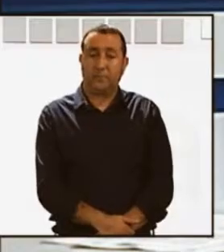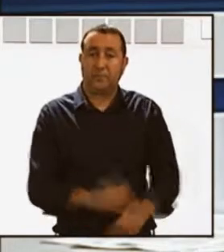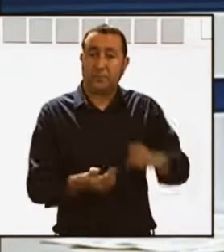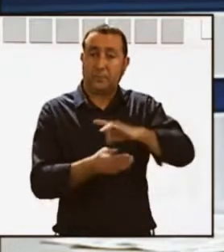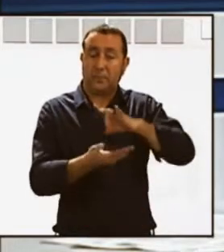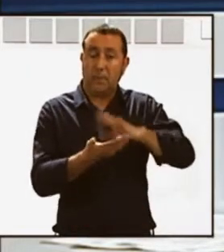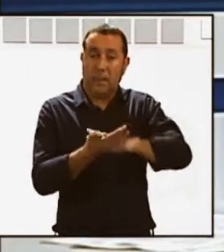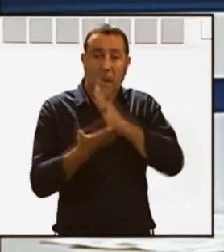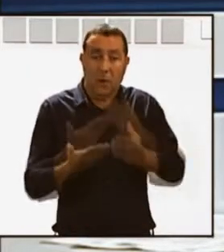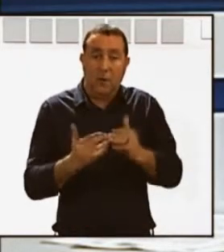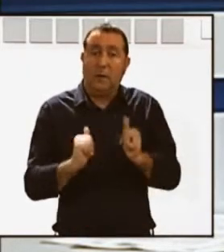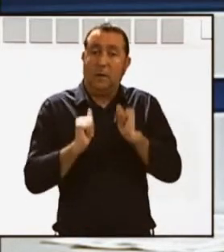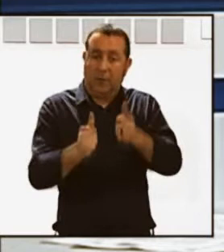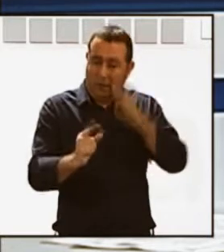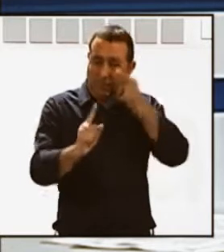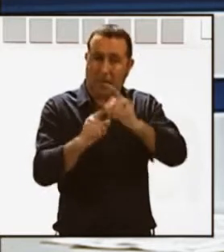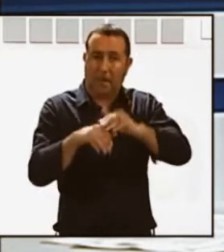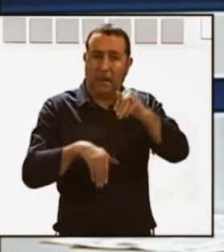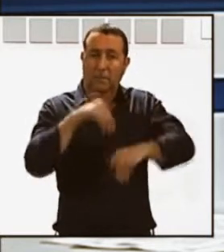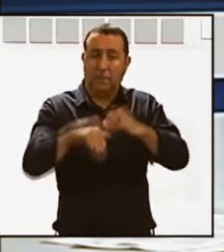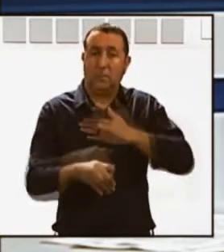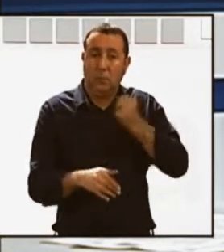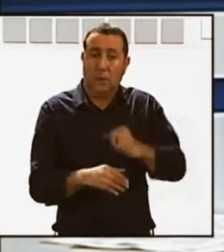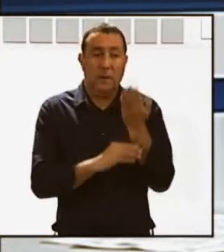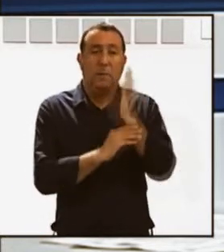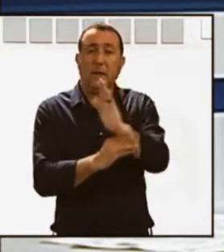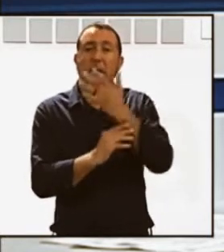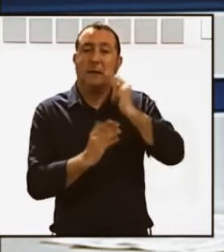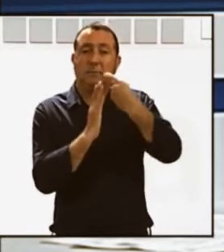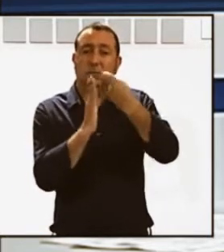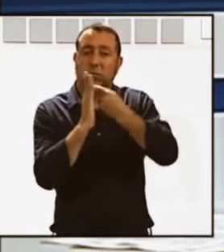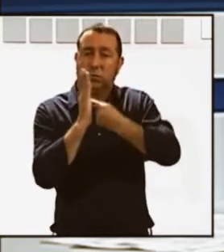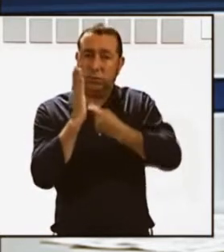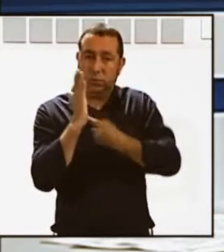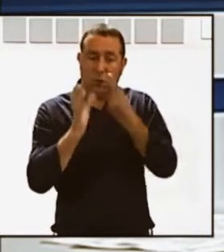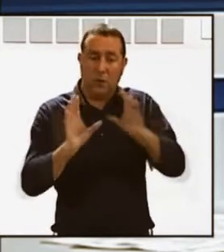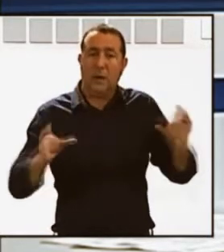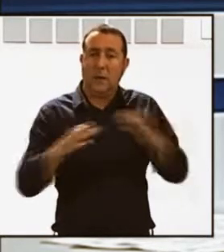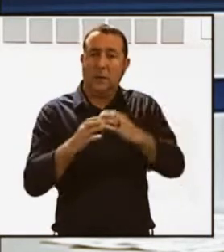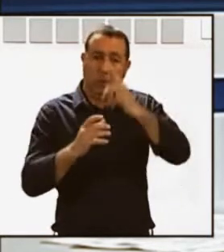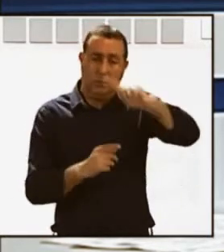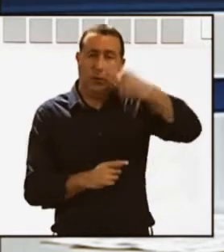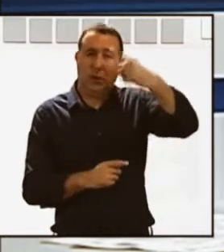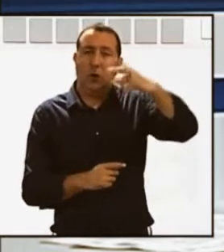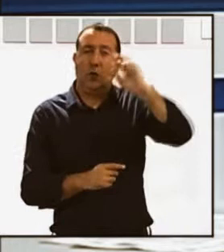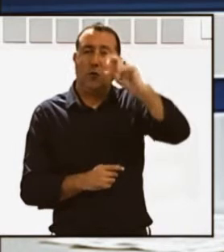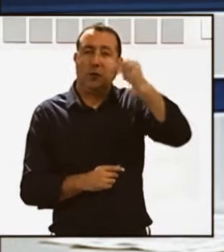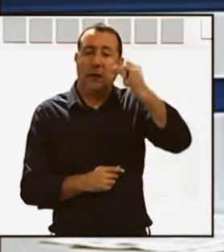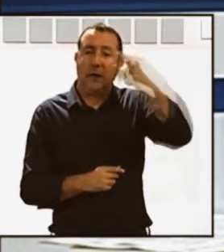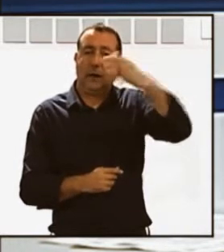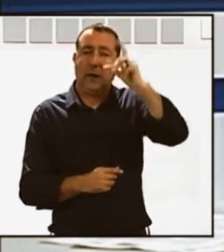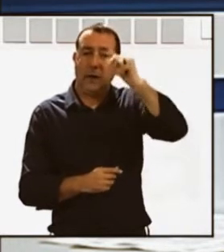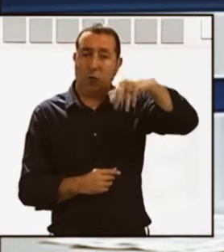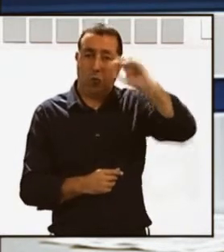Málaga Ahora inicia su carrera a las elecciones municipales presentando a los primeros miembros de su lista. Un equipo abanderado por Rosa Galindo, que ha